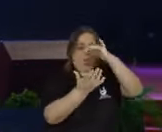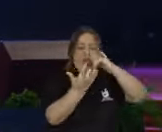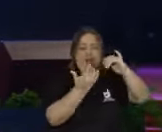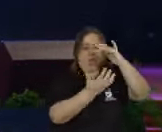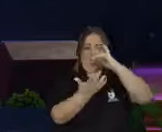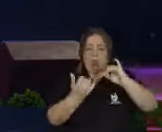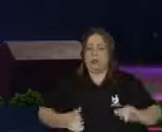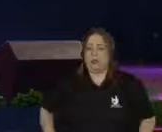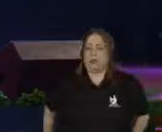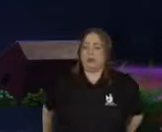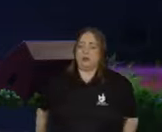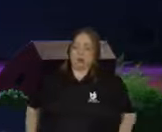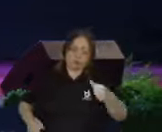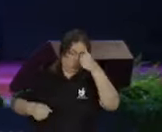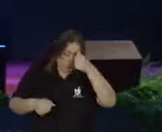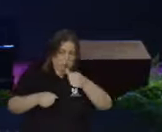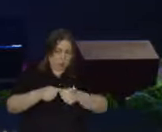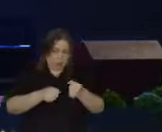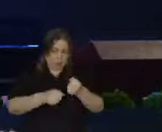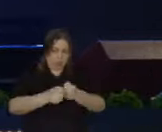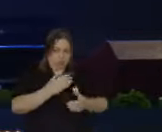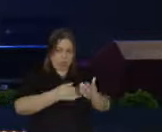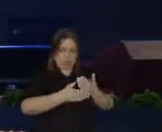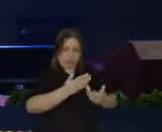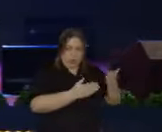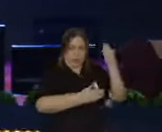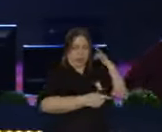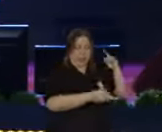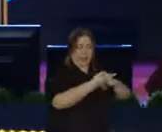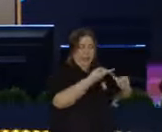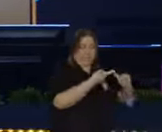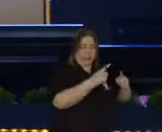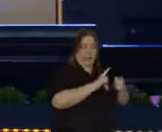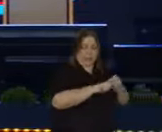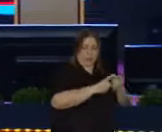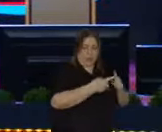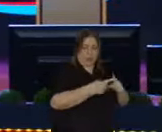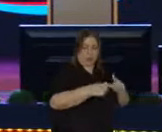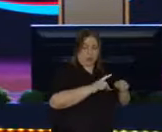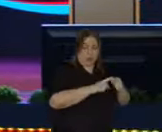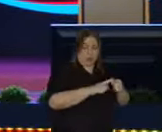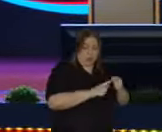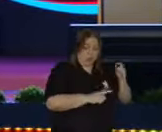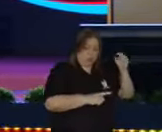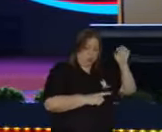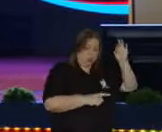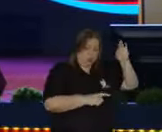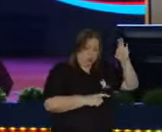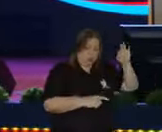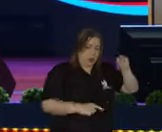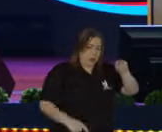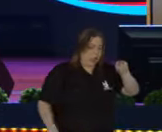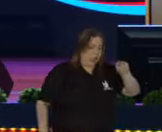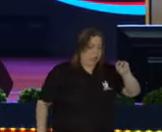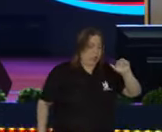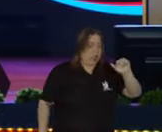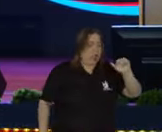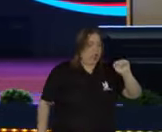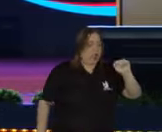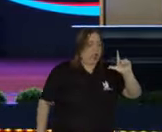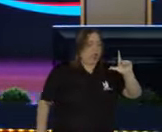que hace unos años, un querido amigo que fue mi pastor cuando yo era niño, Alberto Motesi, que estuvo aquí con